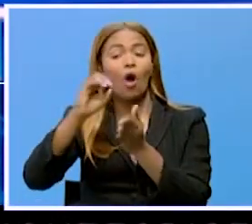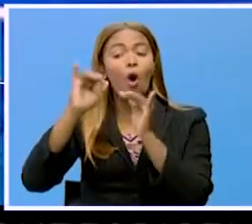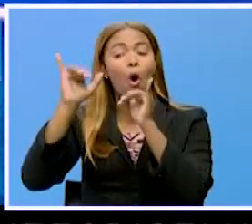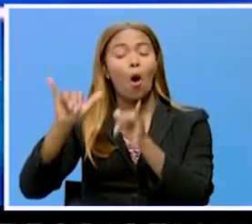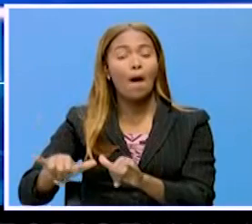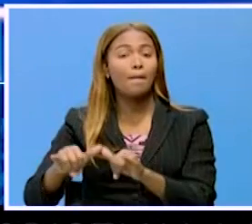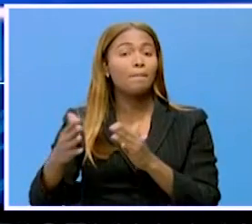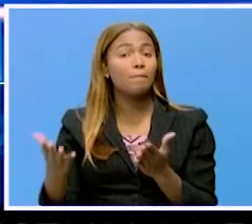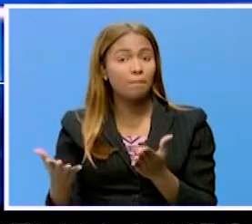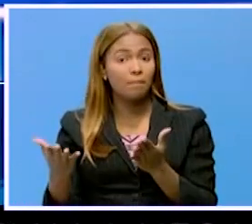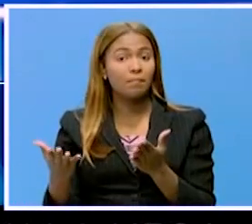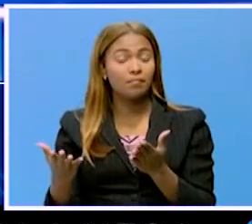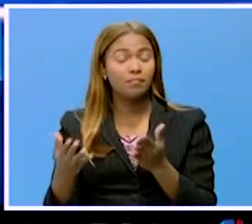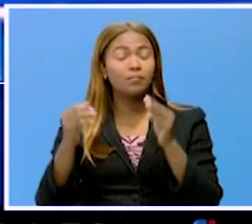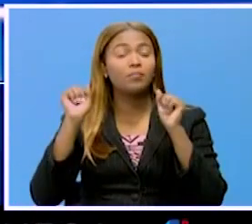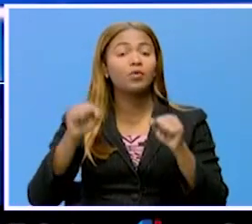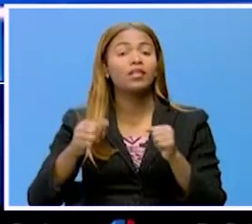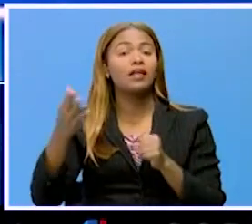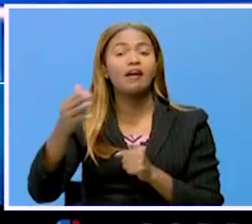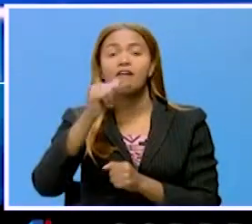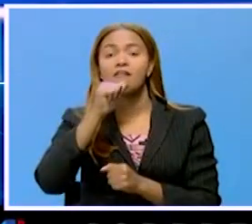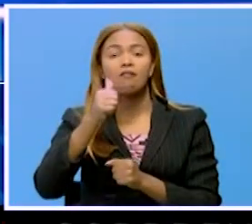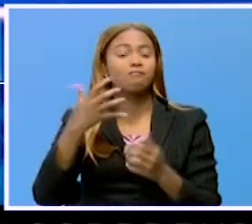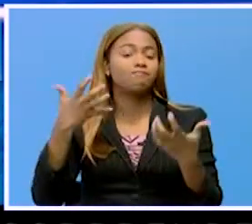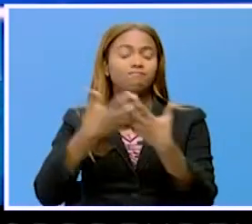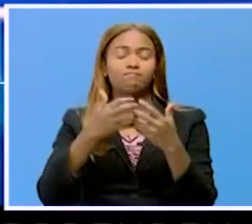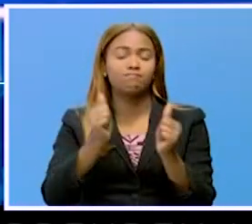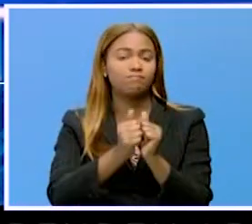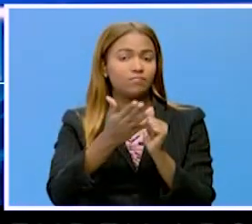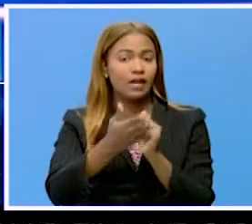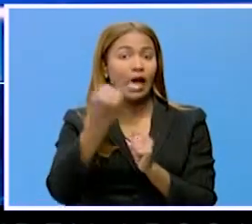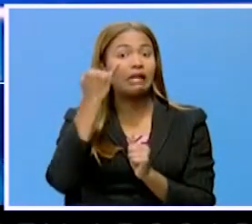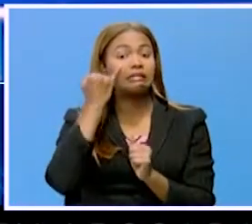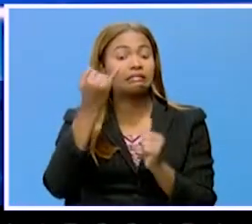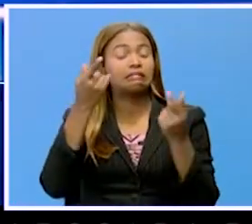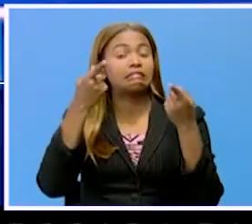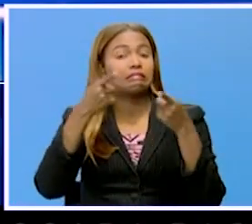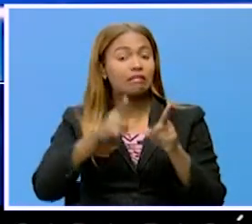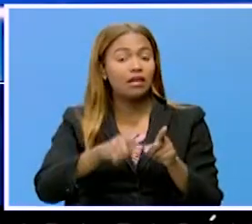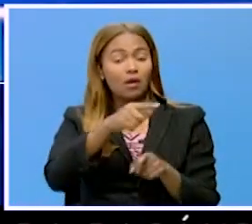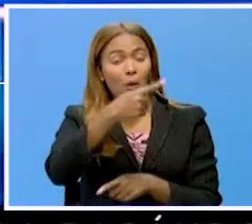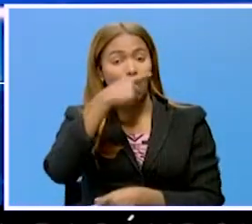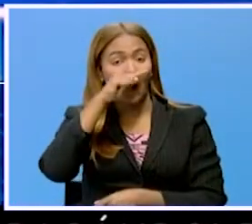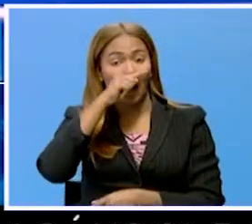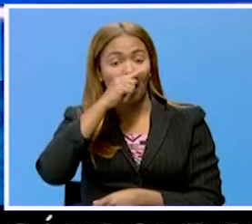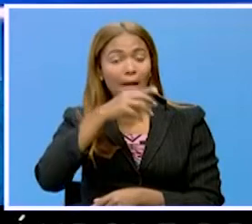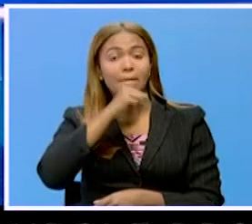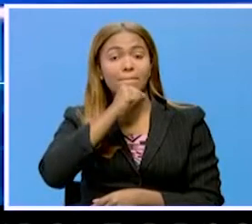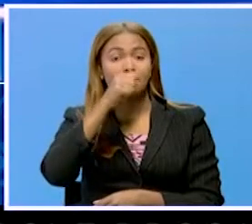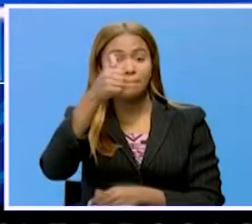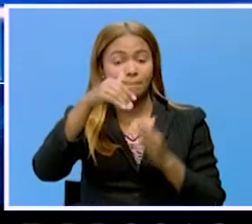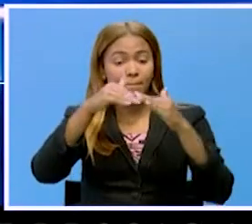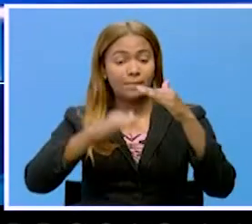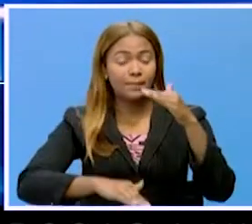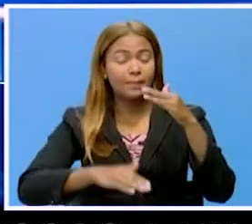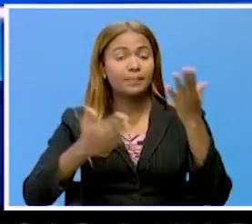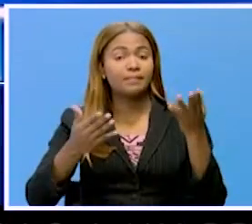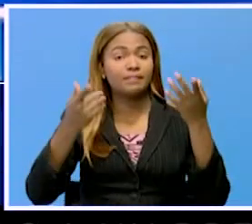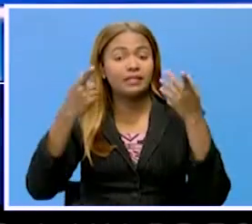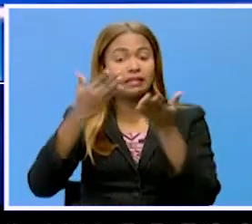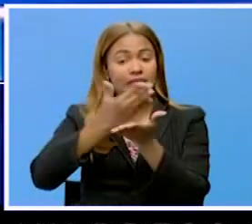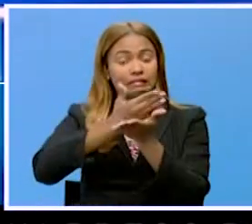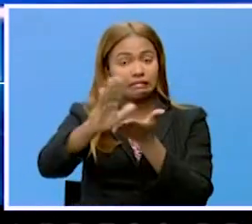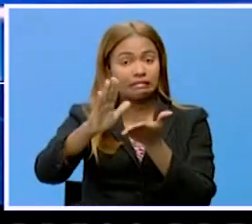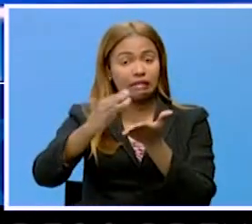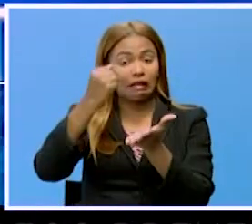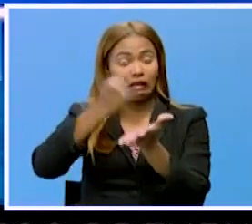con residencia o ciudadanía, pues ella no aplicaría. Si en alguna ocasión a la niña menor de 10 años le han